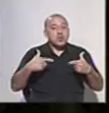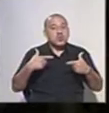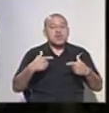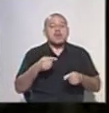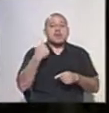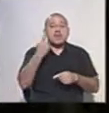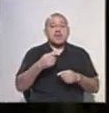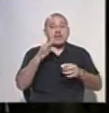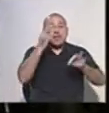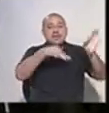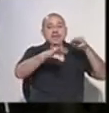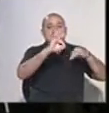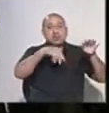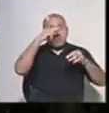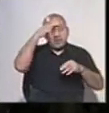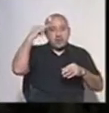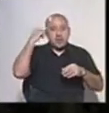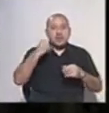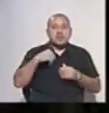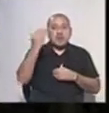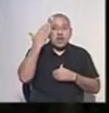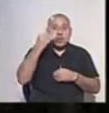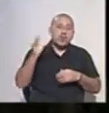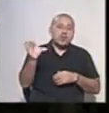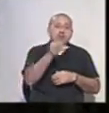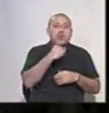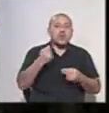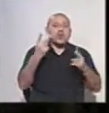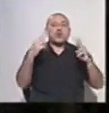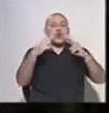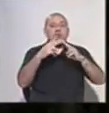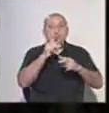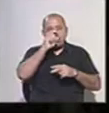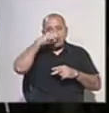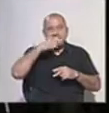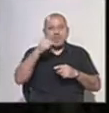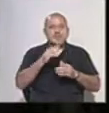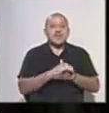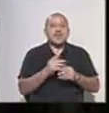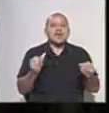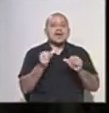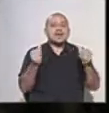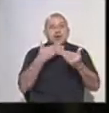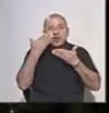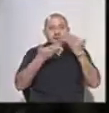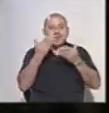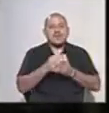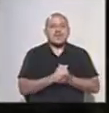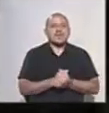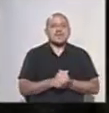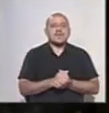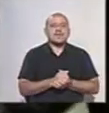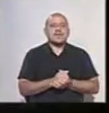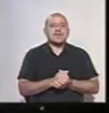muchísimas gracias por la nota. Saludo a toda la audiencia y nos vemos en cualquier momento en Montevideo haciendo carnaval, que es lo que más nos gusta. Arriba, Diego, muchas